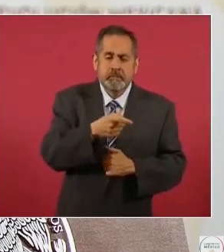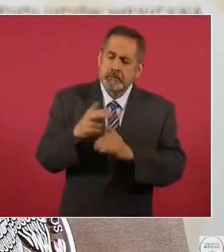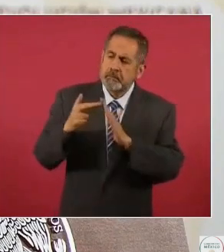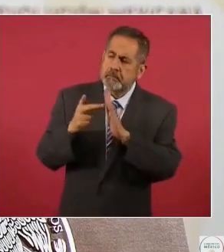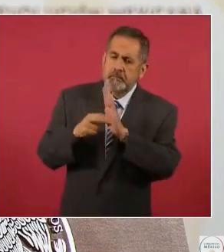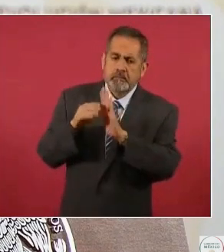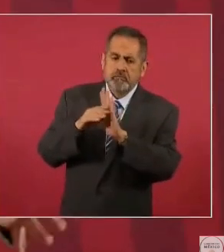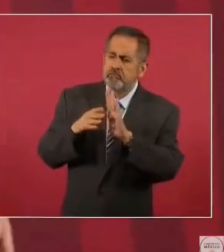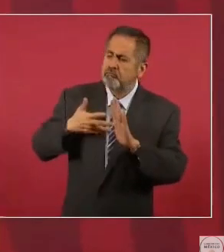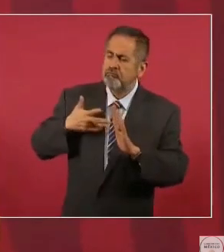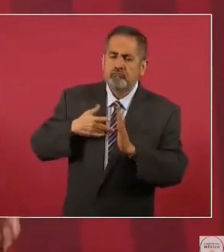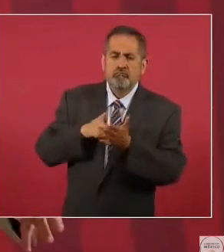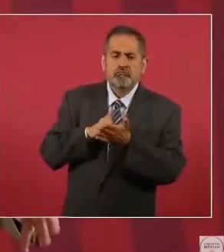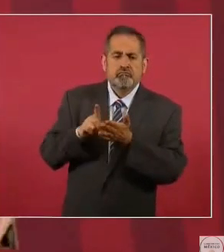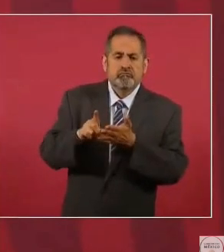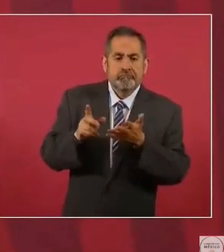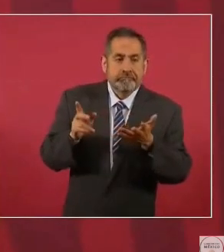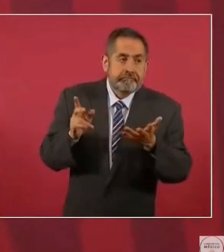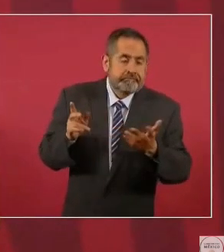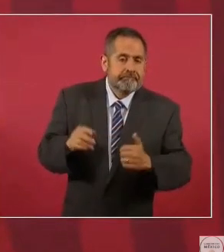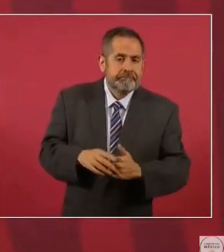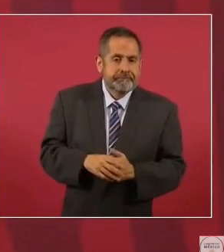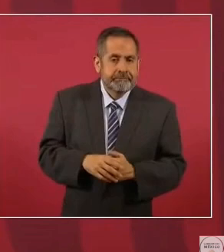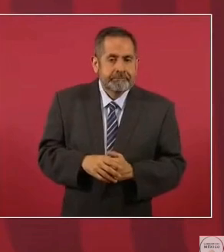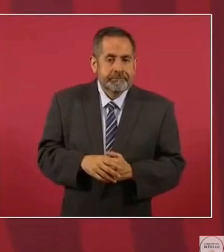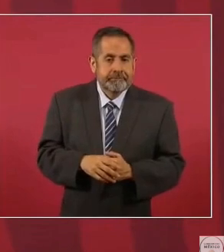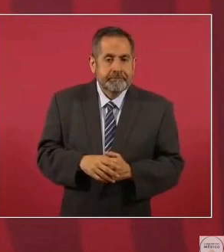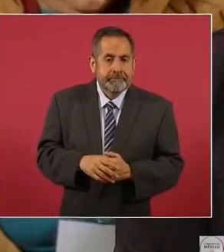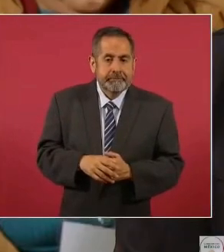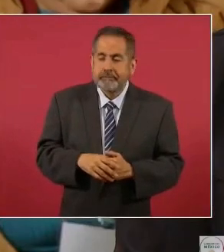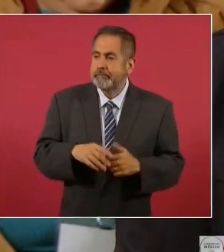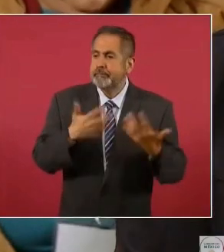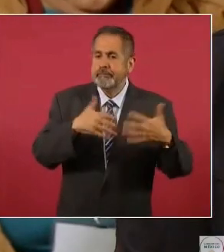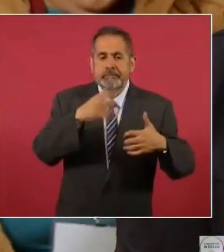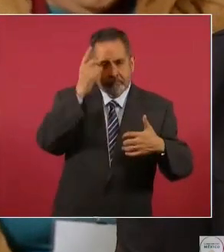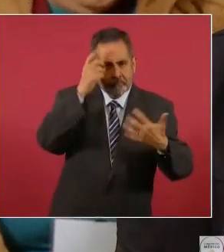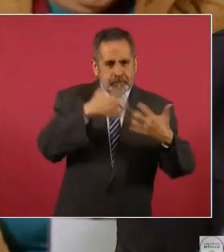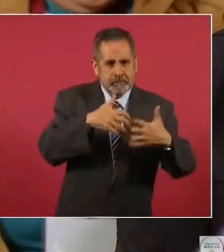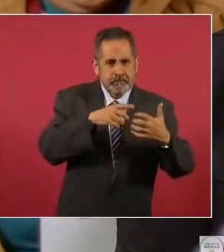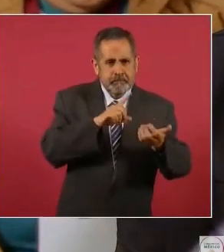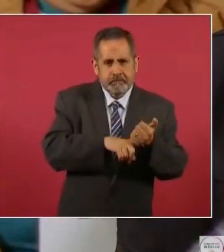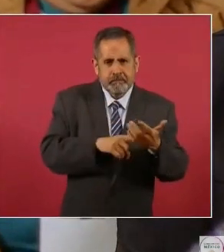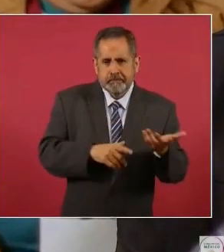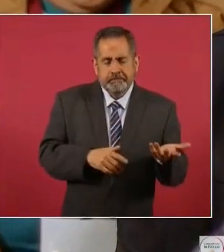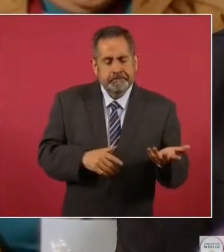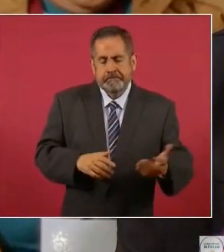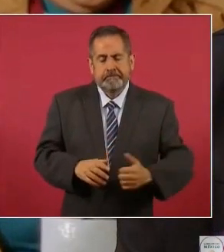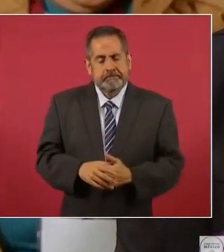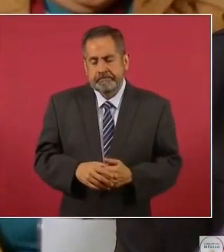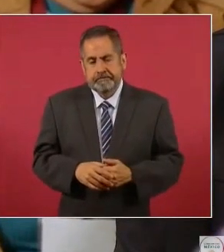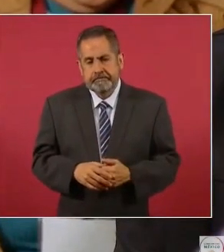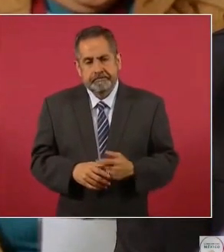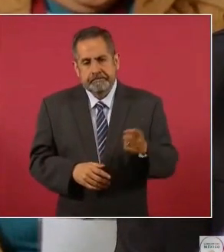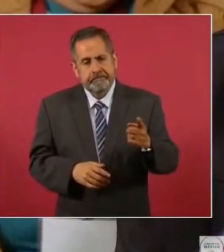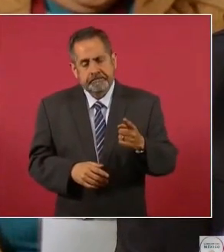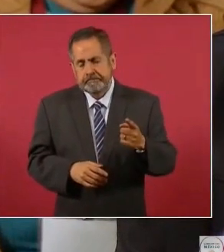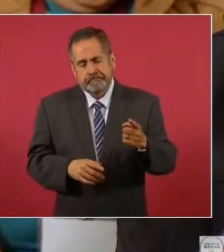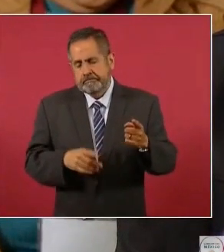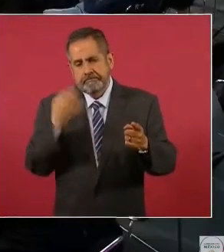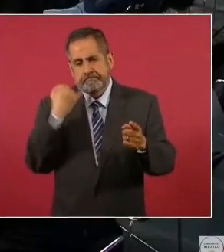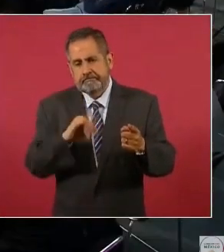de derechos de los empresarios, cosa que es totalmente